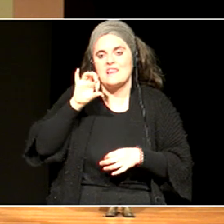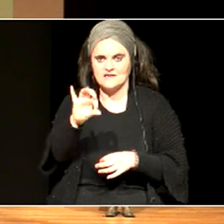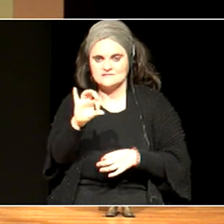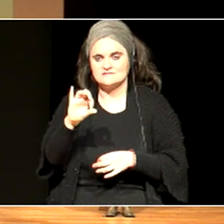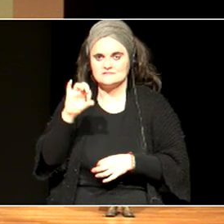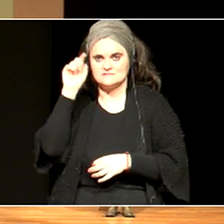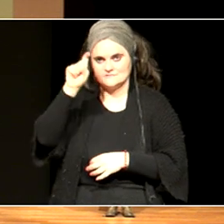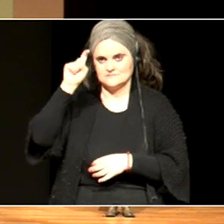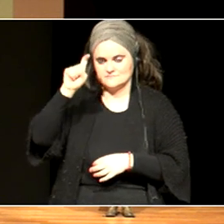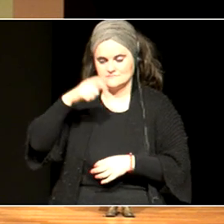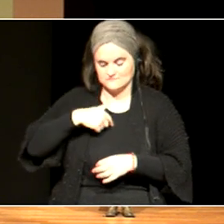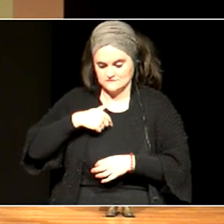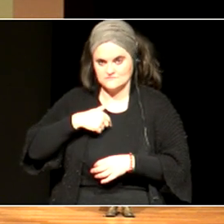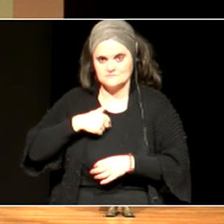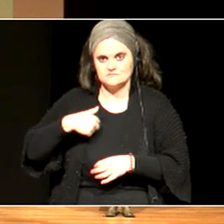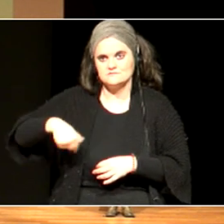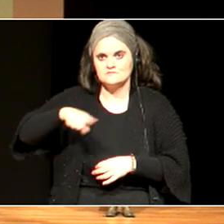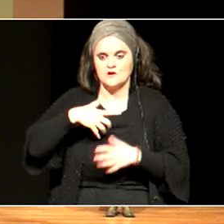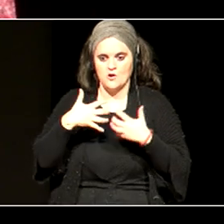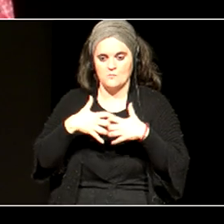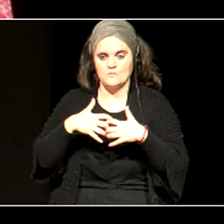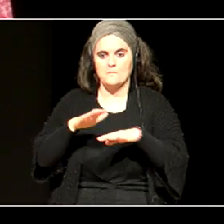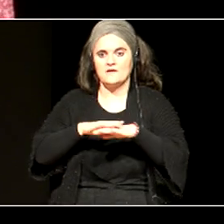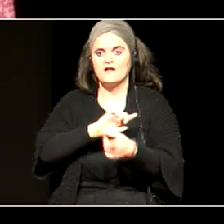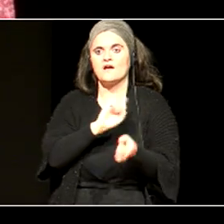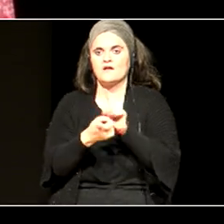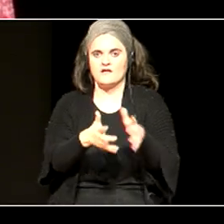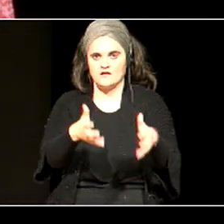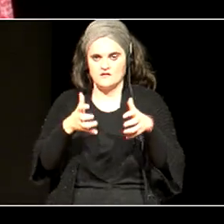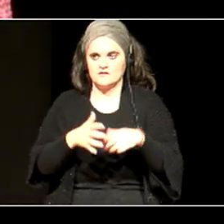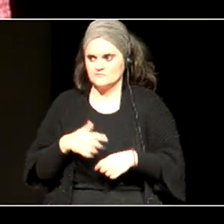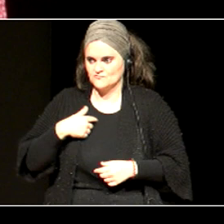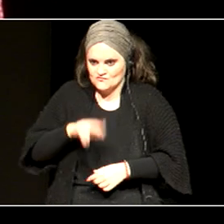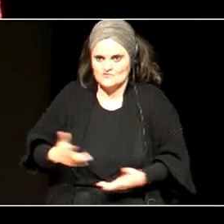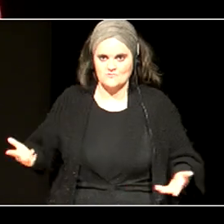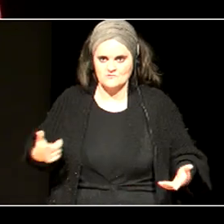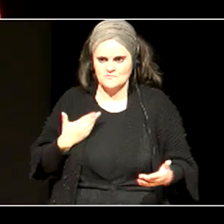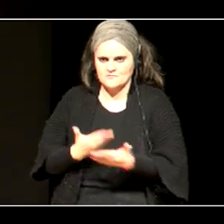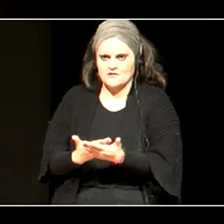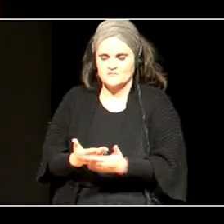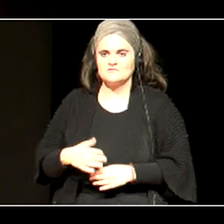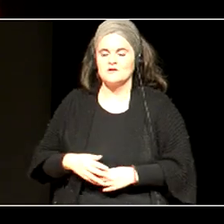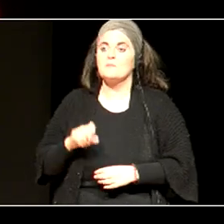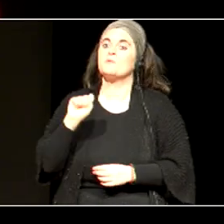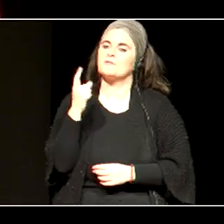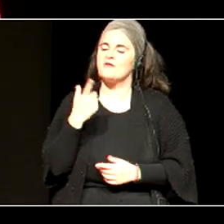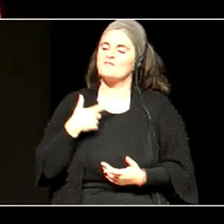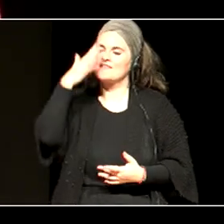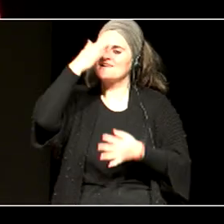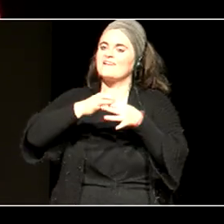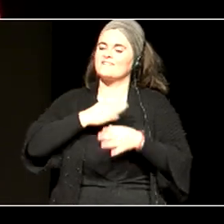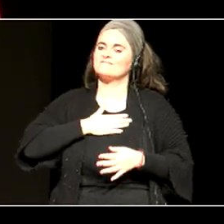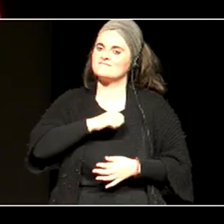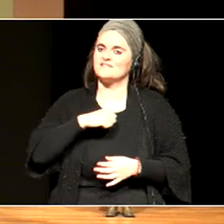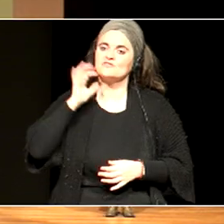motor de cambio del sistema educativo porque es que lo somos y lo vamos a demostrar además primero nos lo tenemos que creer nosotras